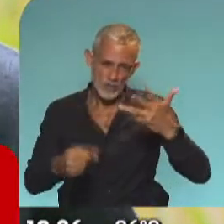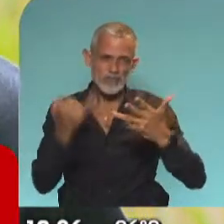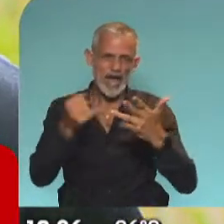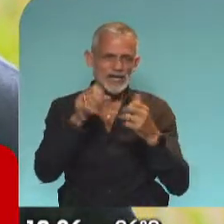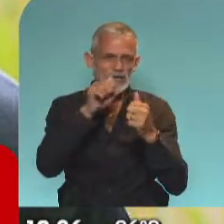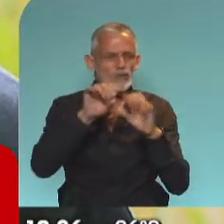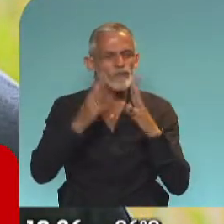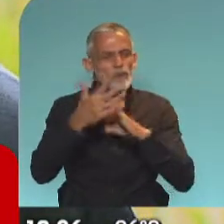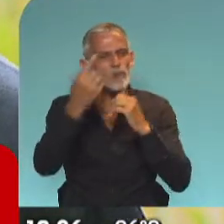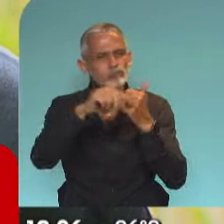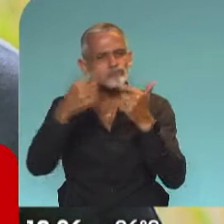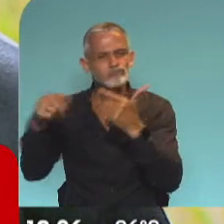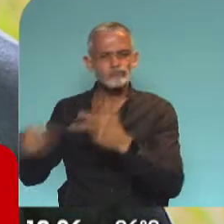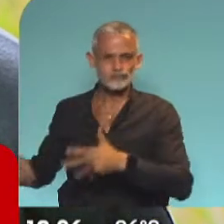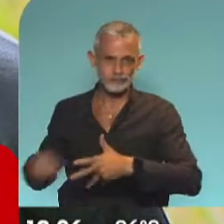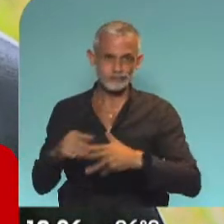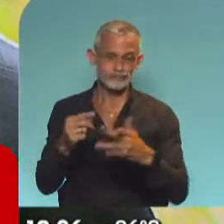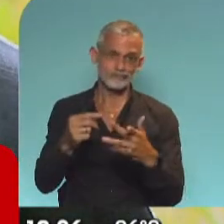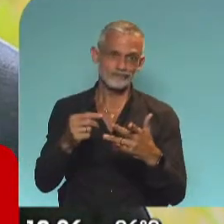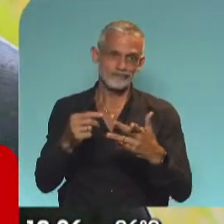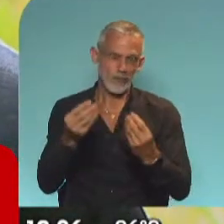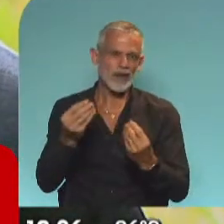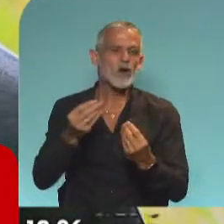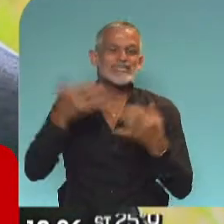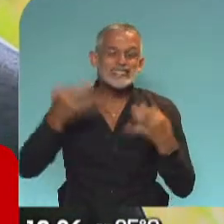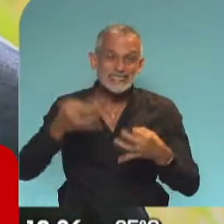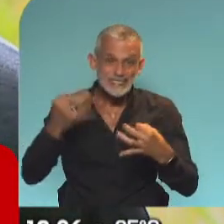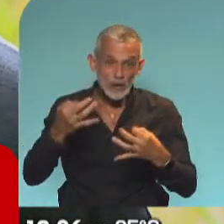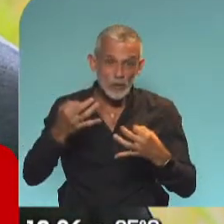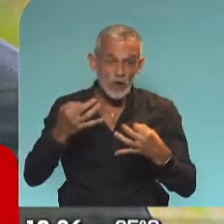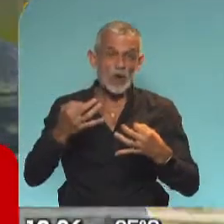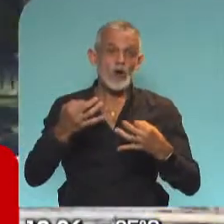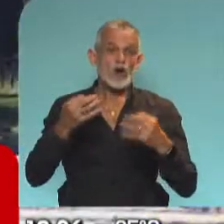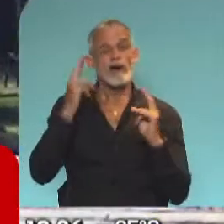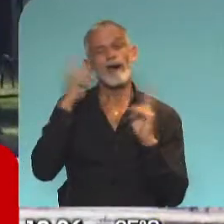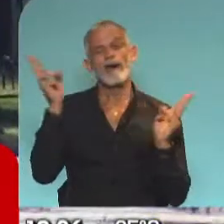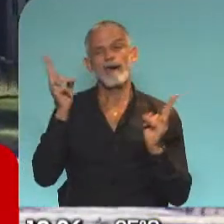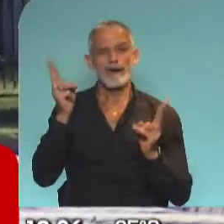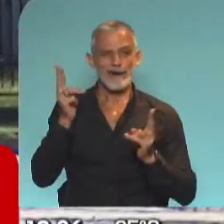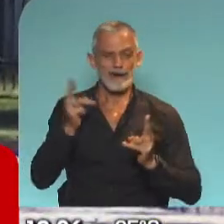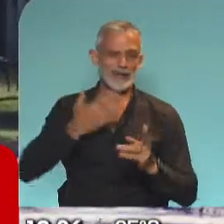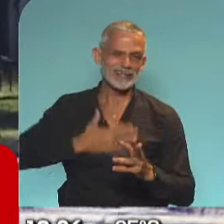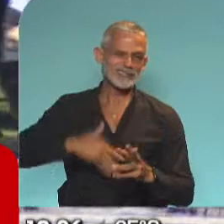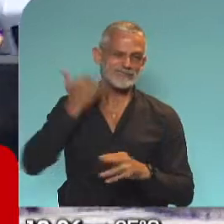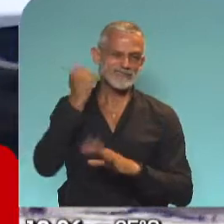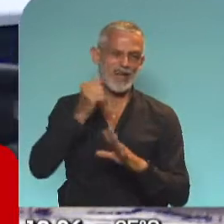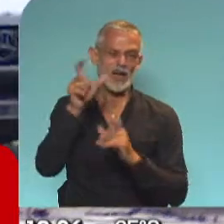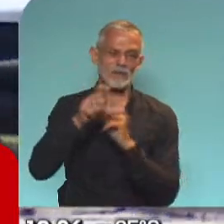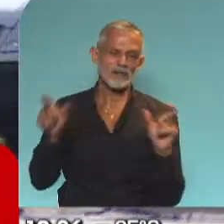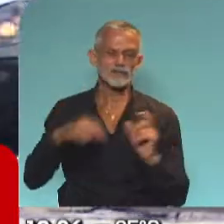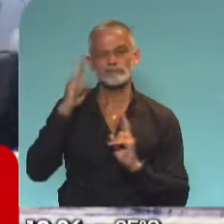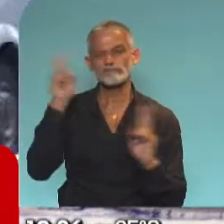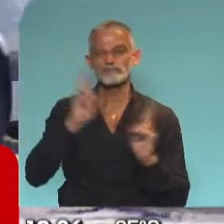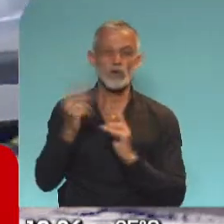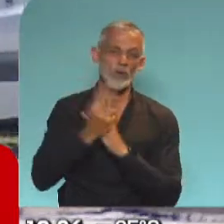ramas, múltiples formas de encontrarla, pero seguramente la relajación de las personas con respecto a las medidas